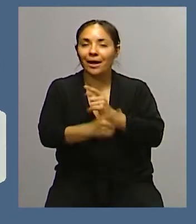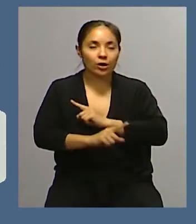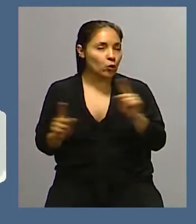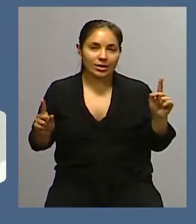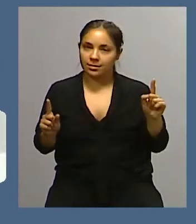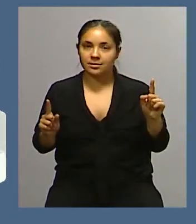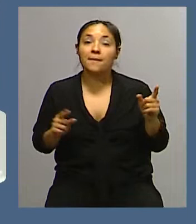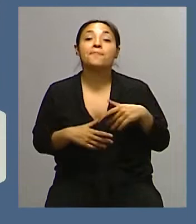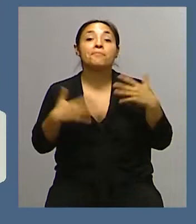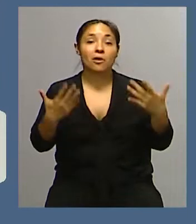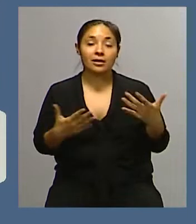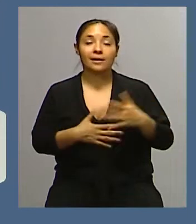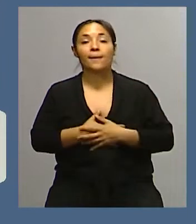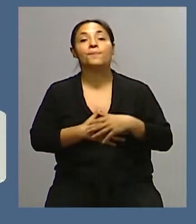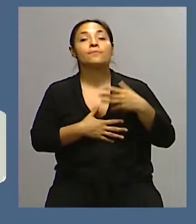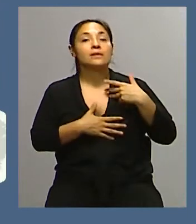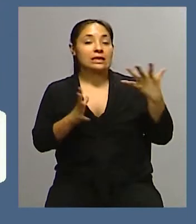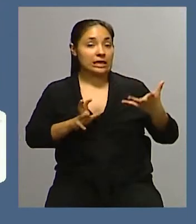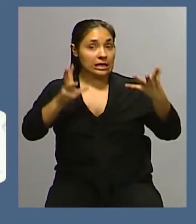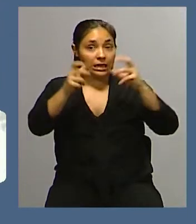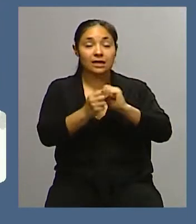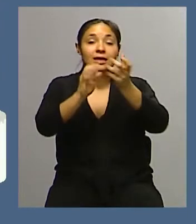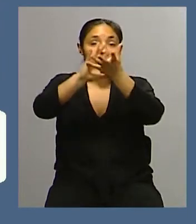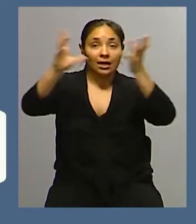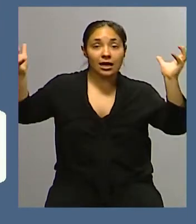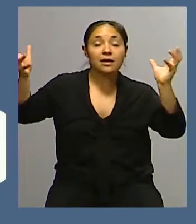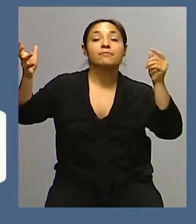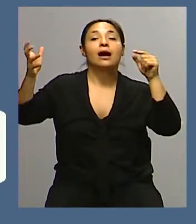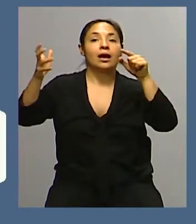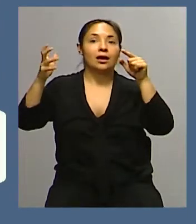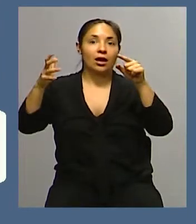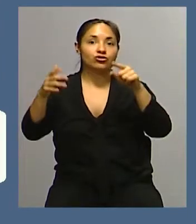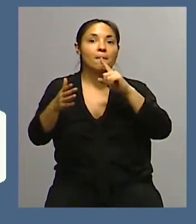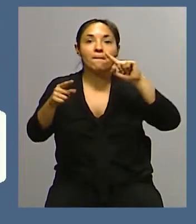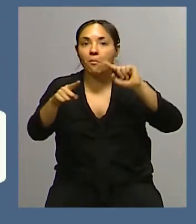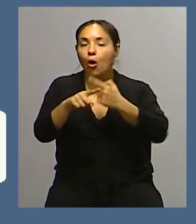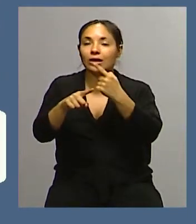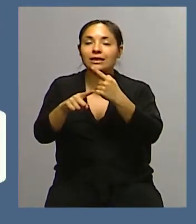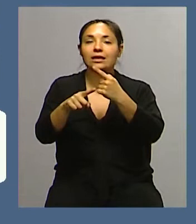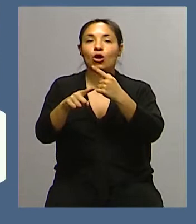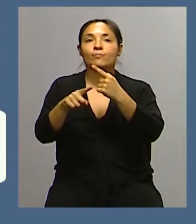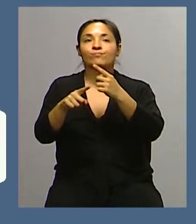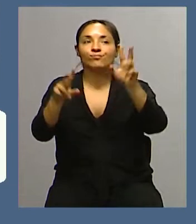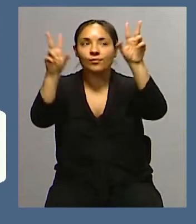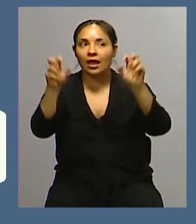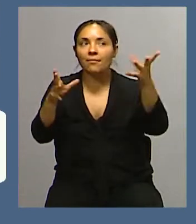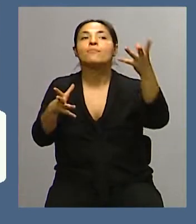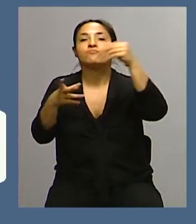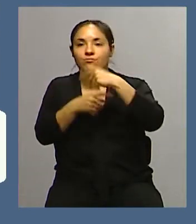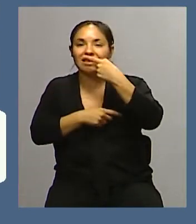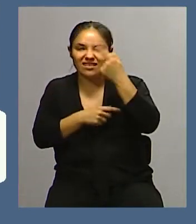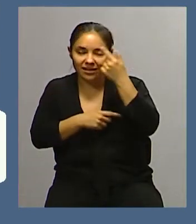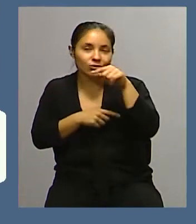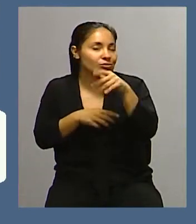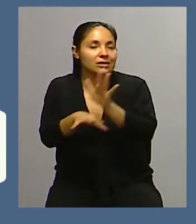quiere decir, que la crisis climática y el tema de la sostenibilidad está en la agenda política, y ya eso es un montón. Han habido cumbres